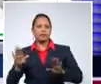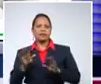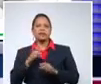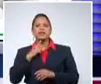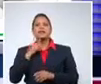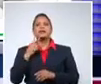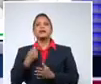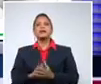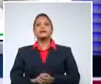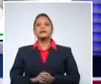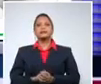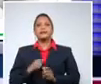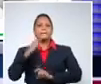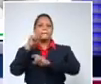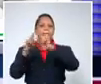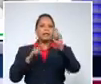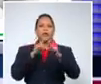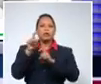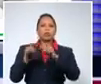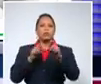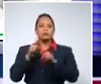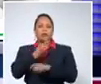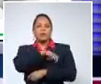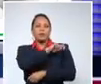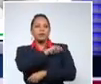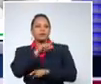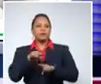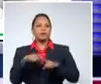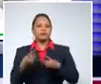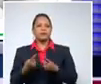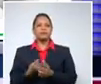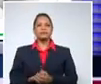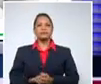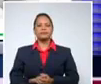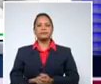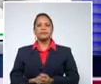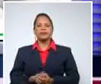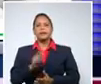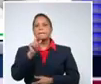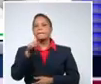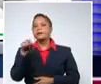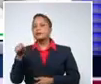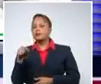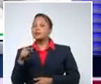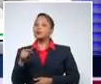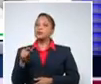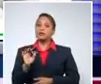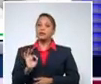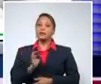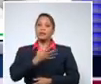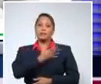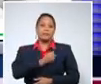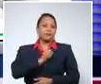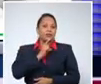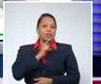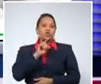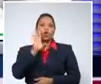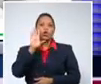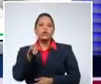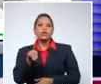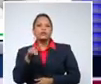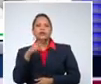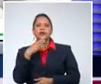llegando opiniones, siguen llegando también criterios de personas que lamentablemente no declaran sus